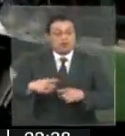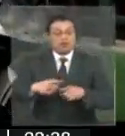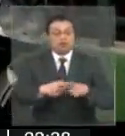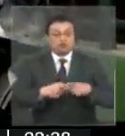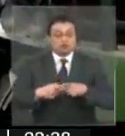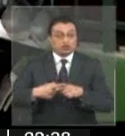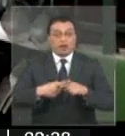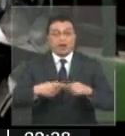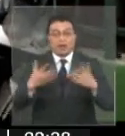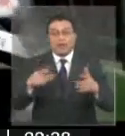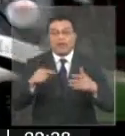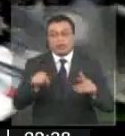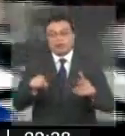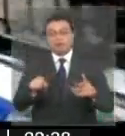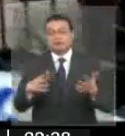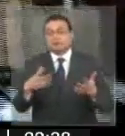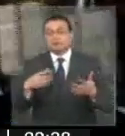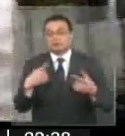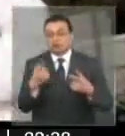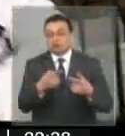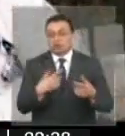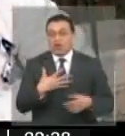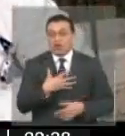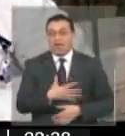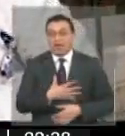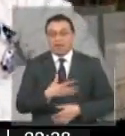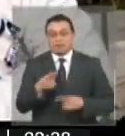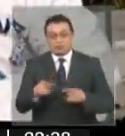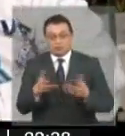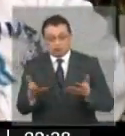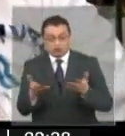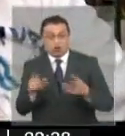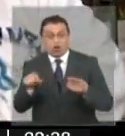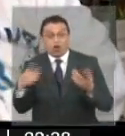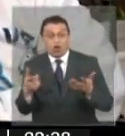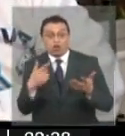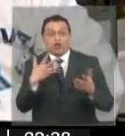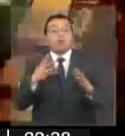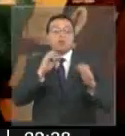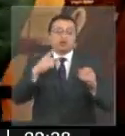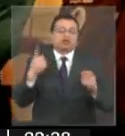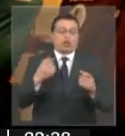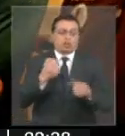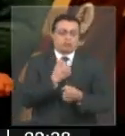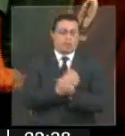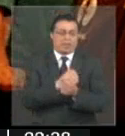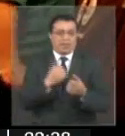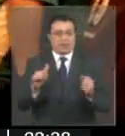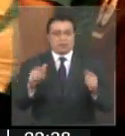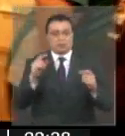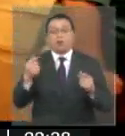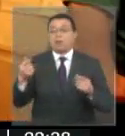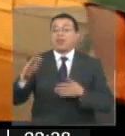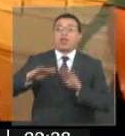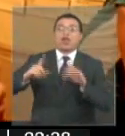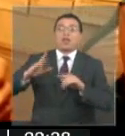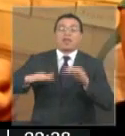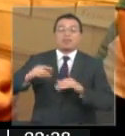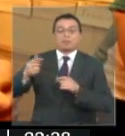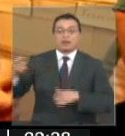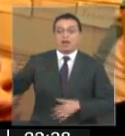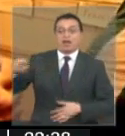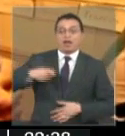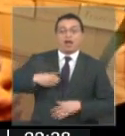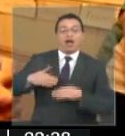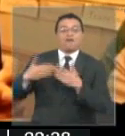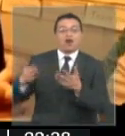una empresa, entonces, porque nosotros queremos que el proyecto sea autosustentable, entonces que no dependa del dinero que llega de afuera. ¿Te